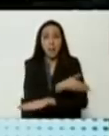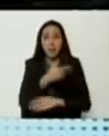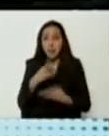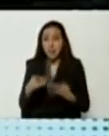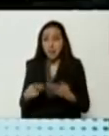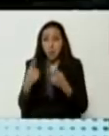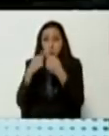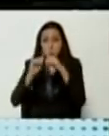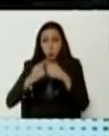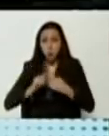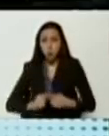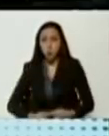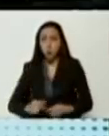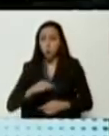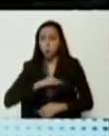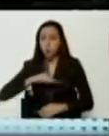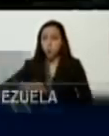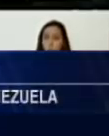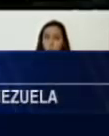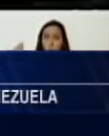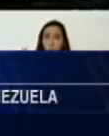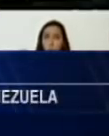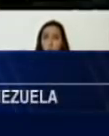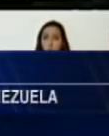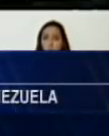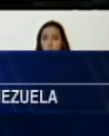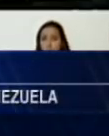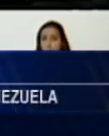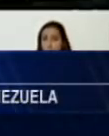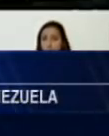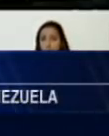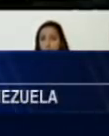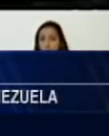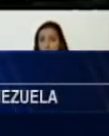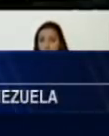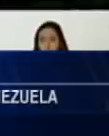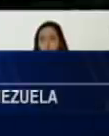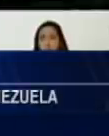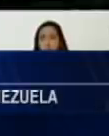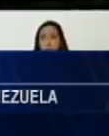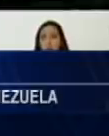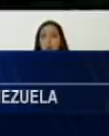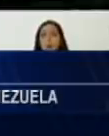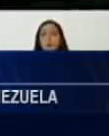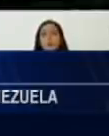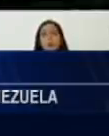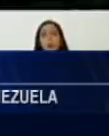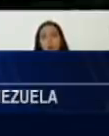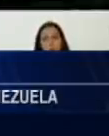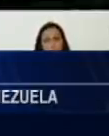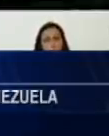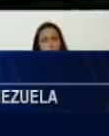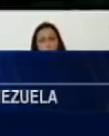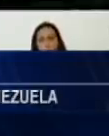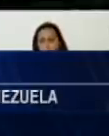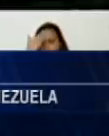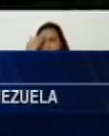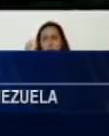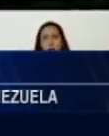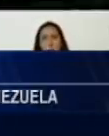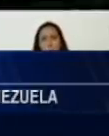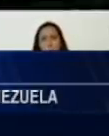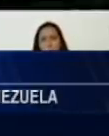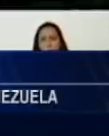nuevas industrias en el país. Entre el año 2020 y 2021, ¿ustedes saben cuántas empresas en medio de la pandemia